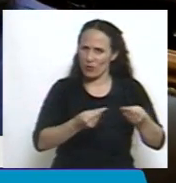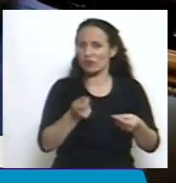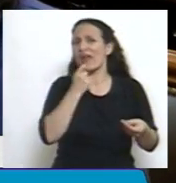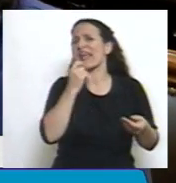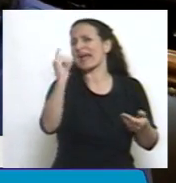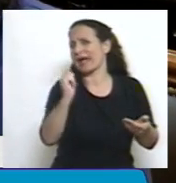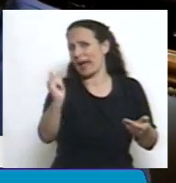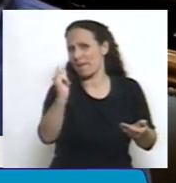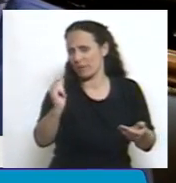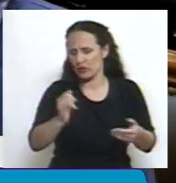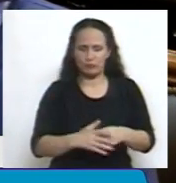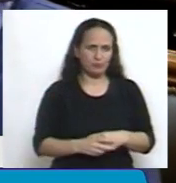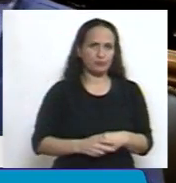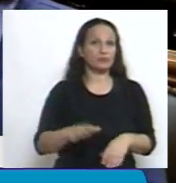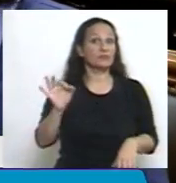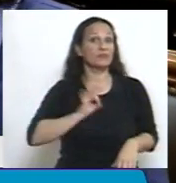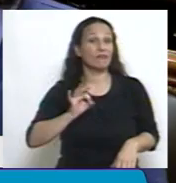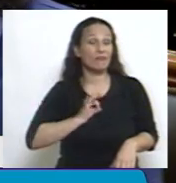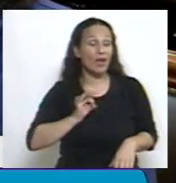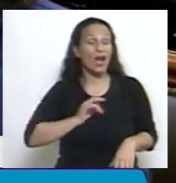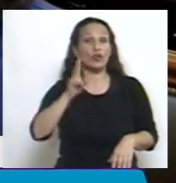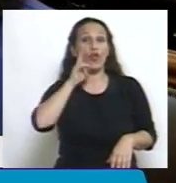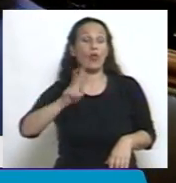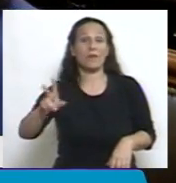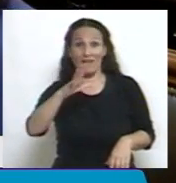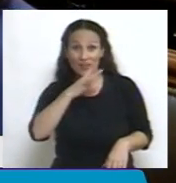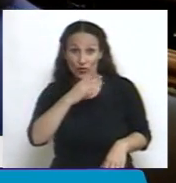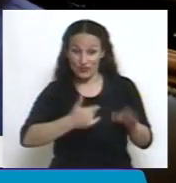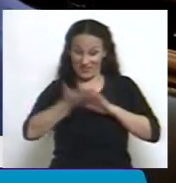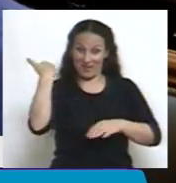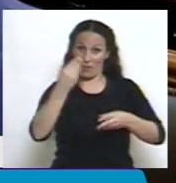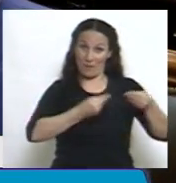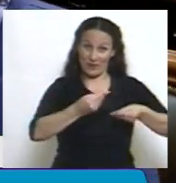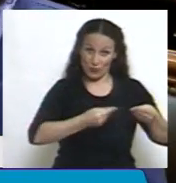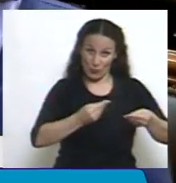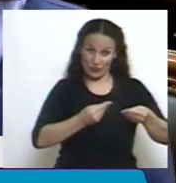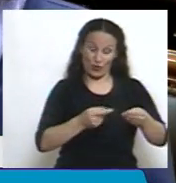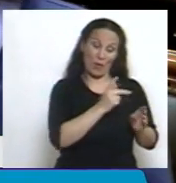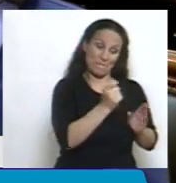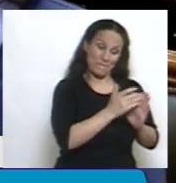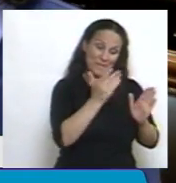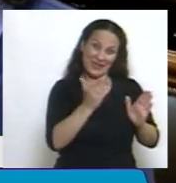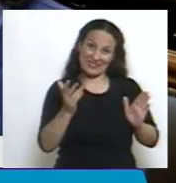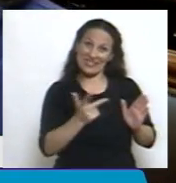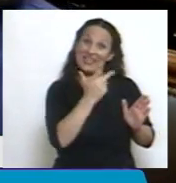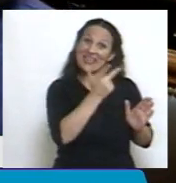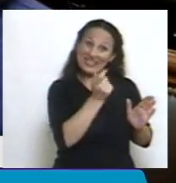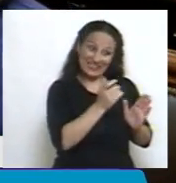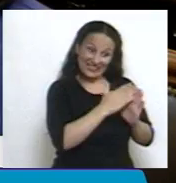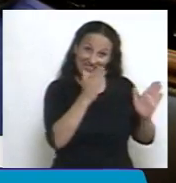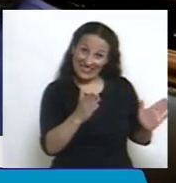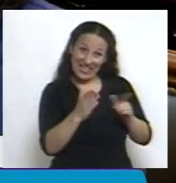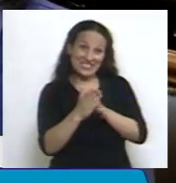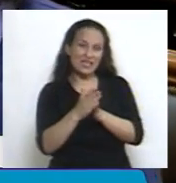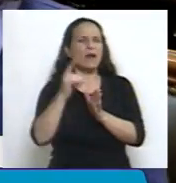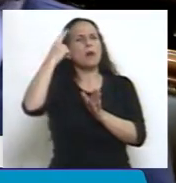ejemplificarlos, para el presupuesto del año 2014, al tercer mes del 2014 ya se había cumplido la meta de inflación de